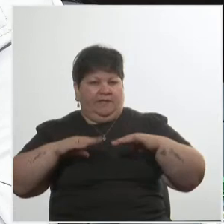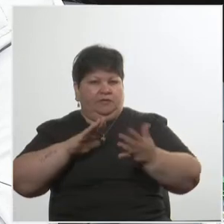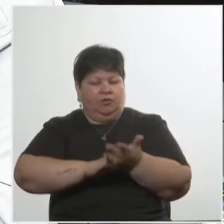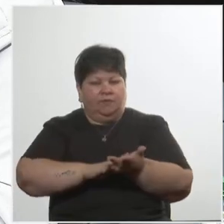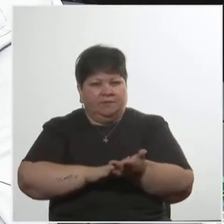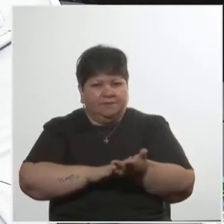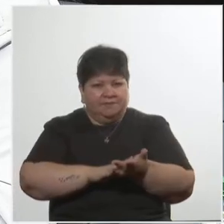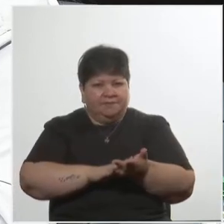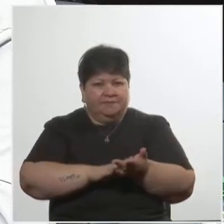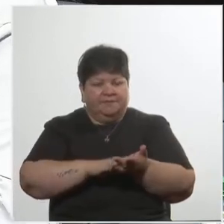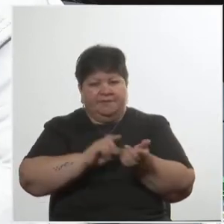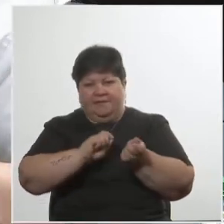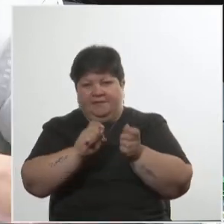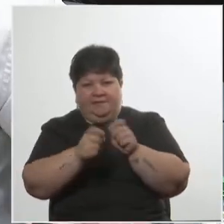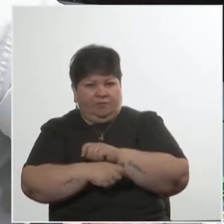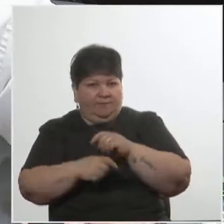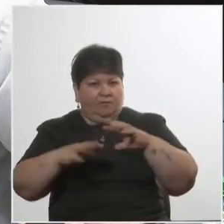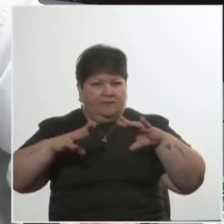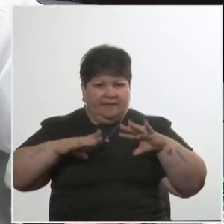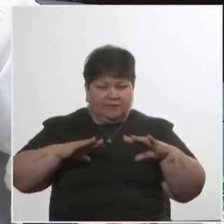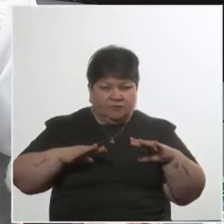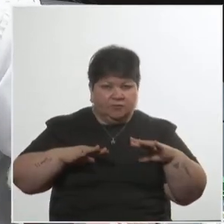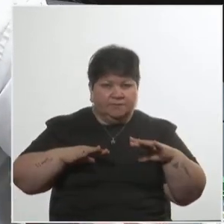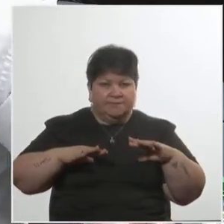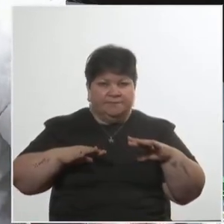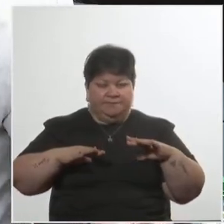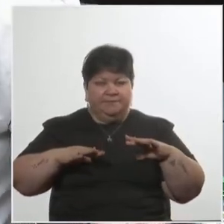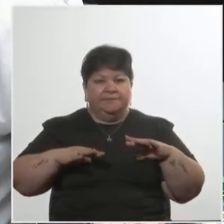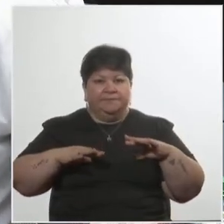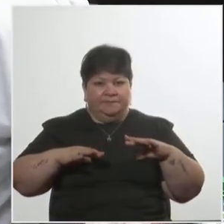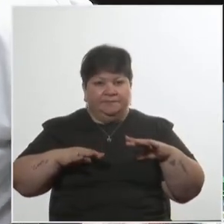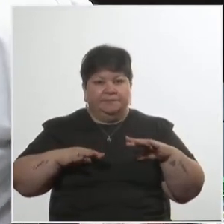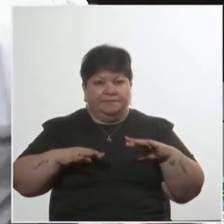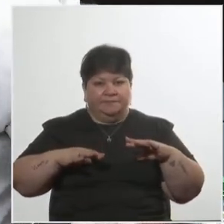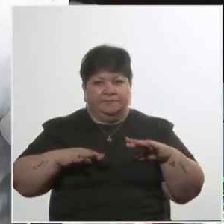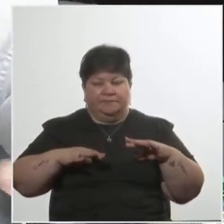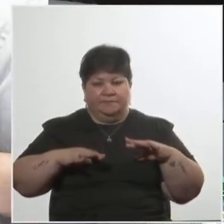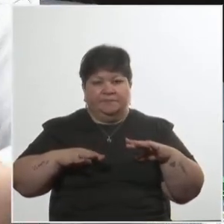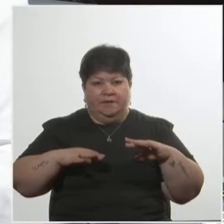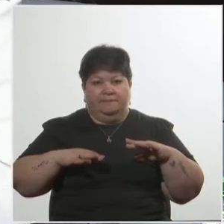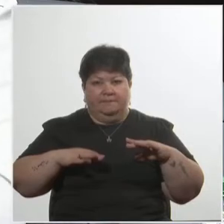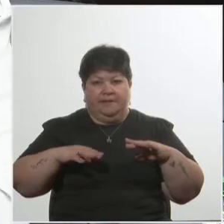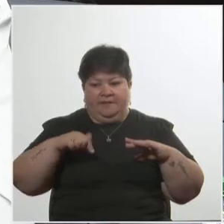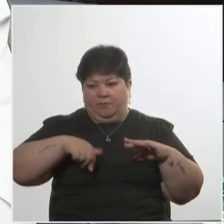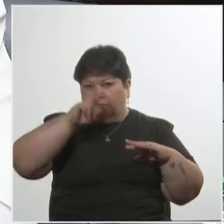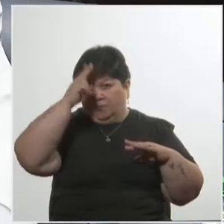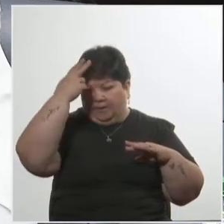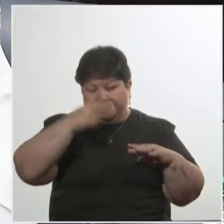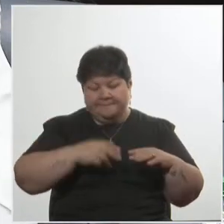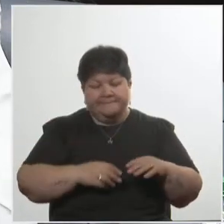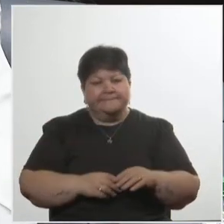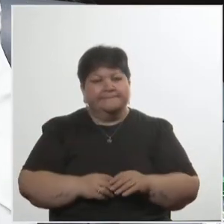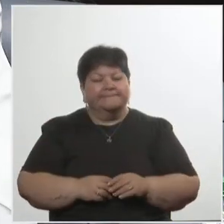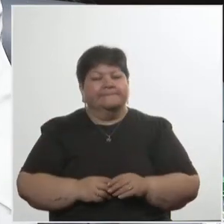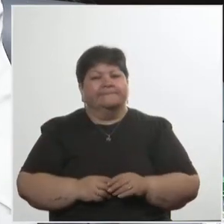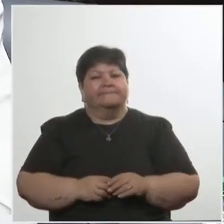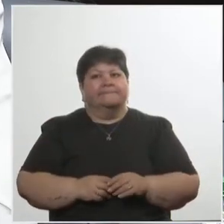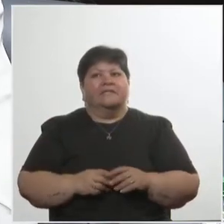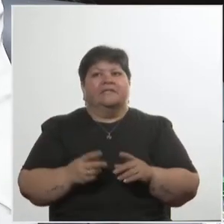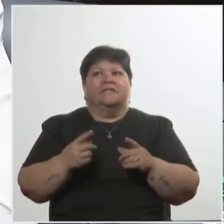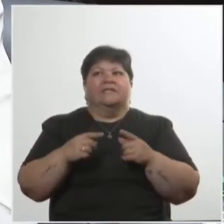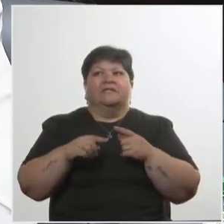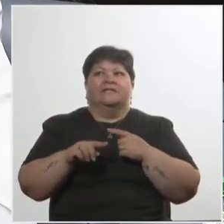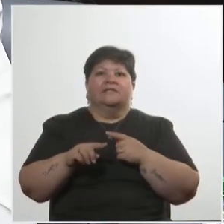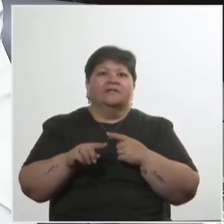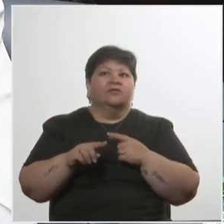de la de la Reforma de previsional y jubilatoria jubilatoria y previsión a nuestro país Entonces